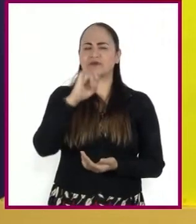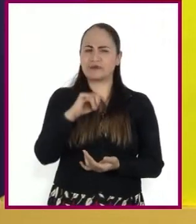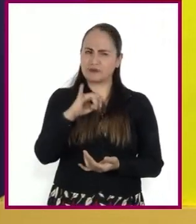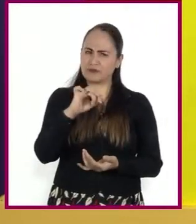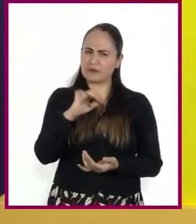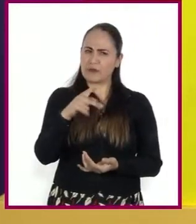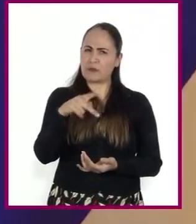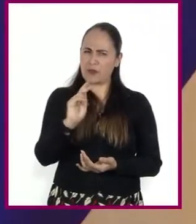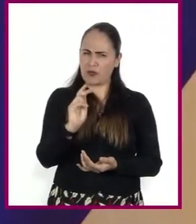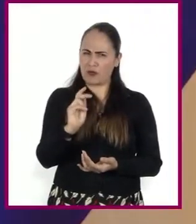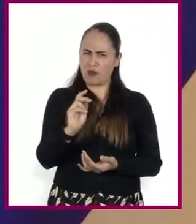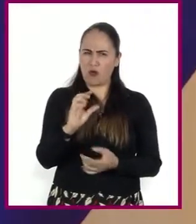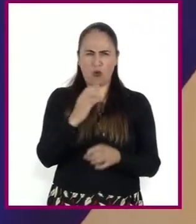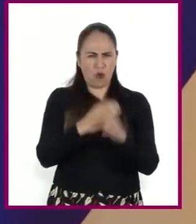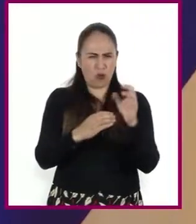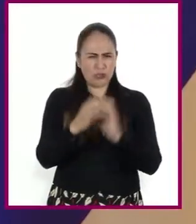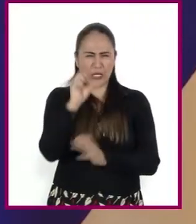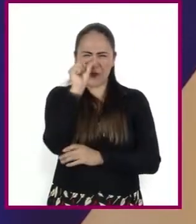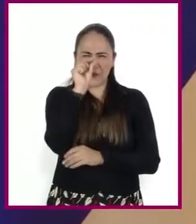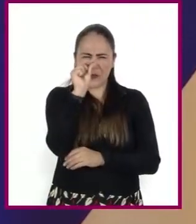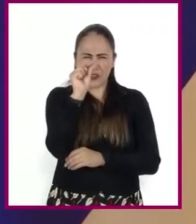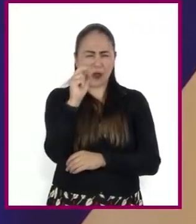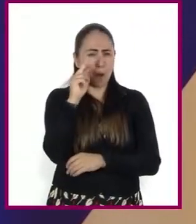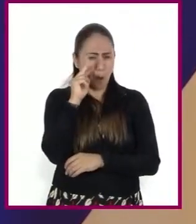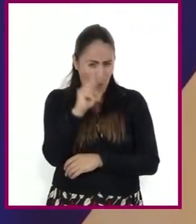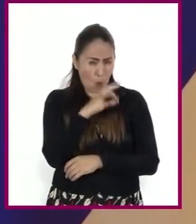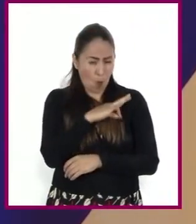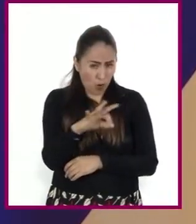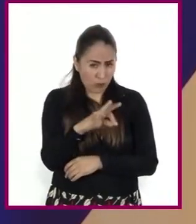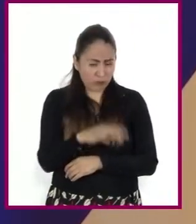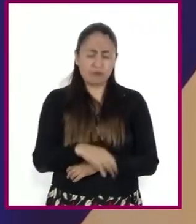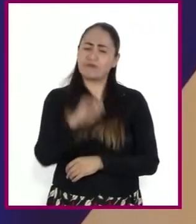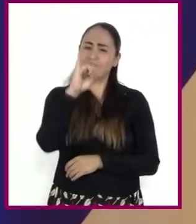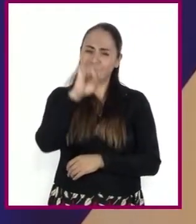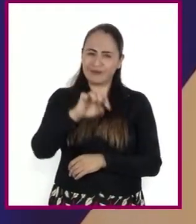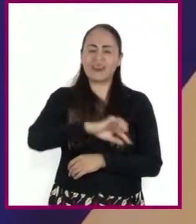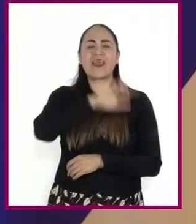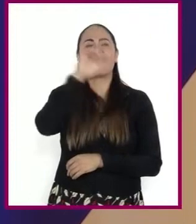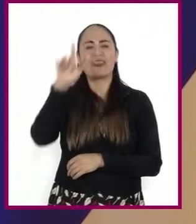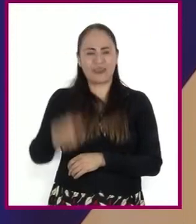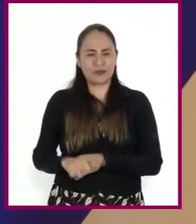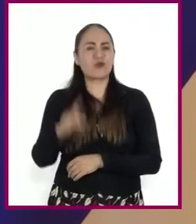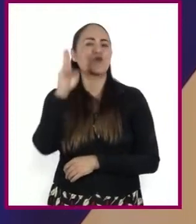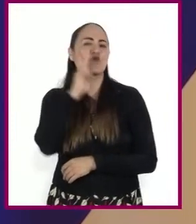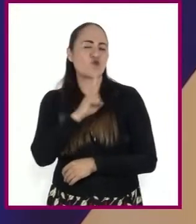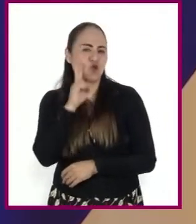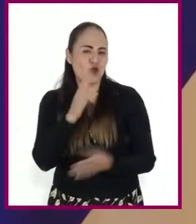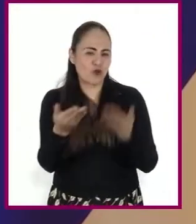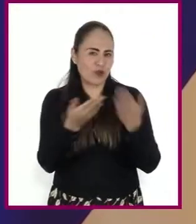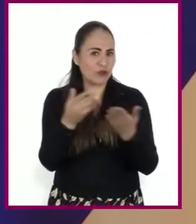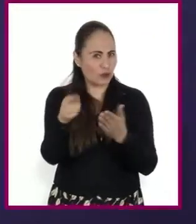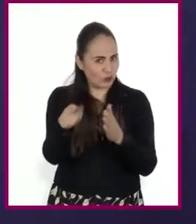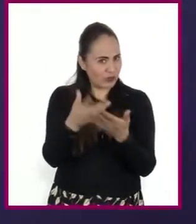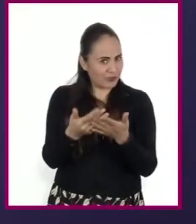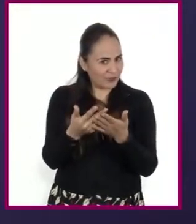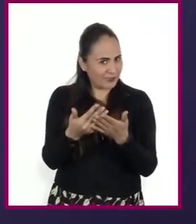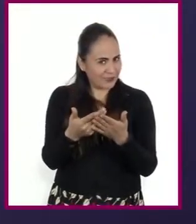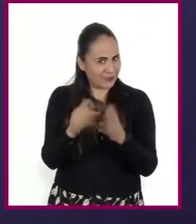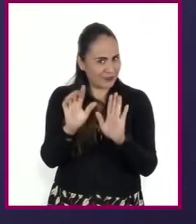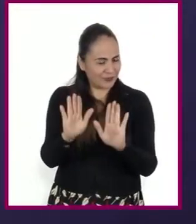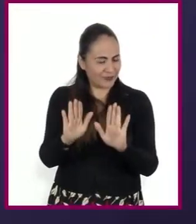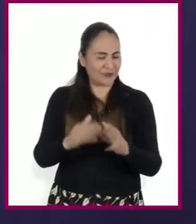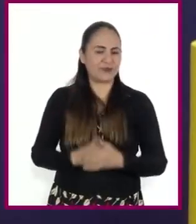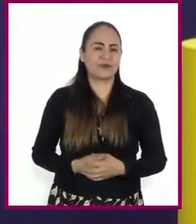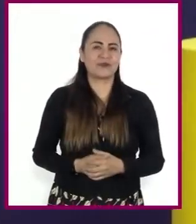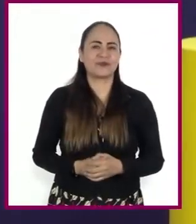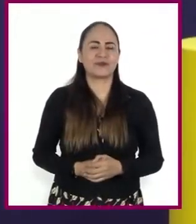objetos pequeños? Claro que sí. En un ratito lo comprobaremos, no comas ansias. Bueno,